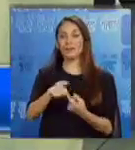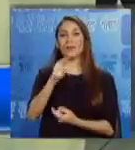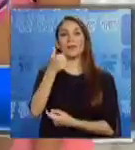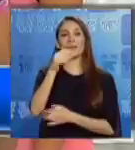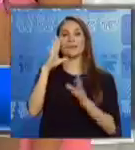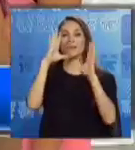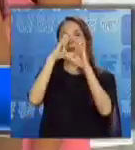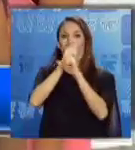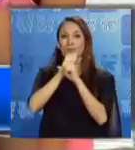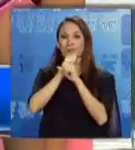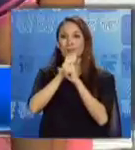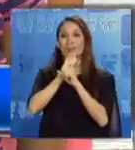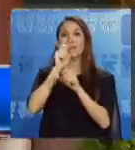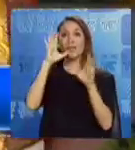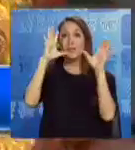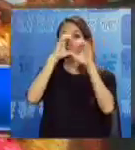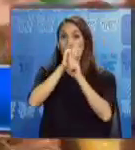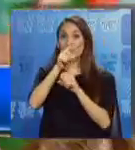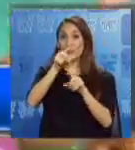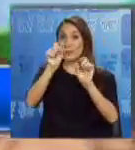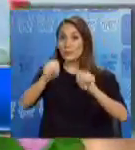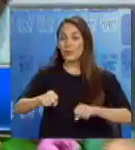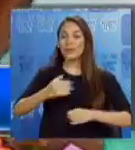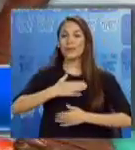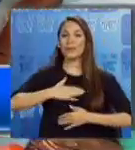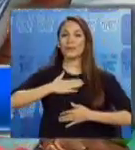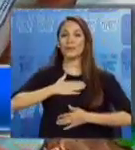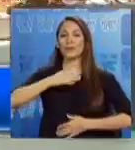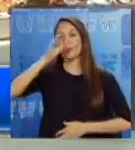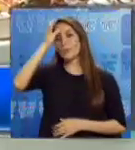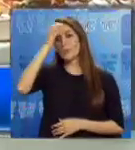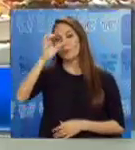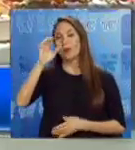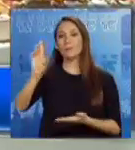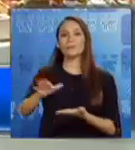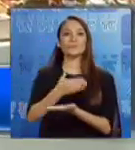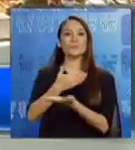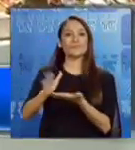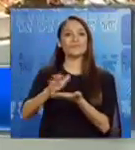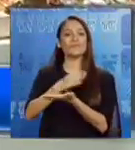horas. Y si acude en las noches, podrá disfrutar de eventos culturales